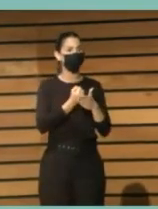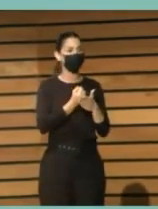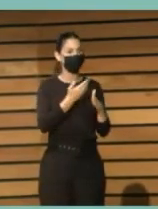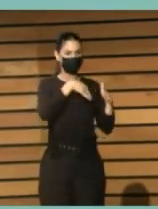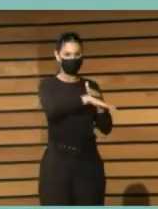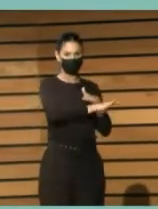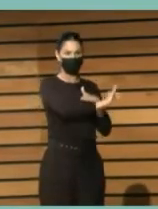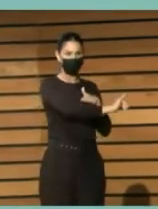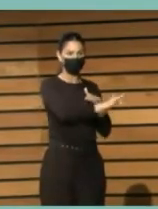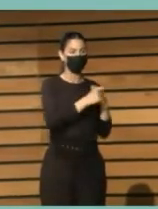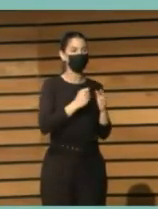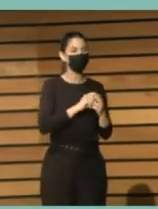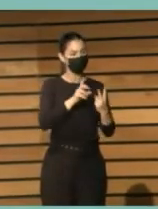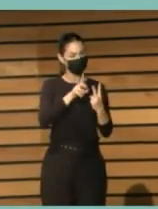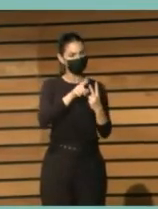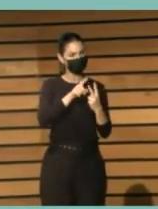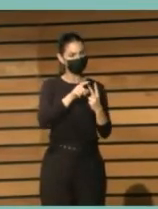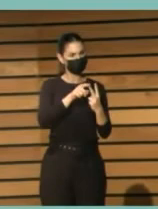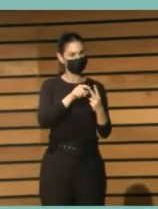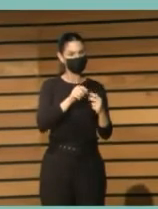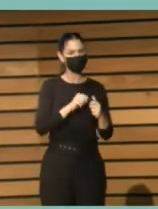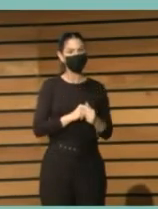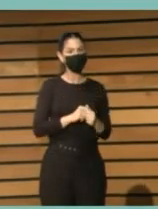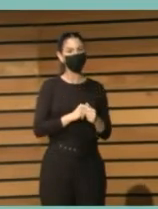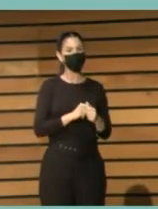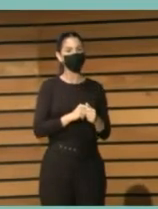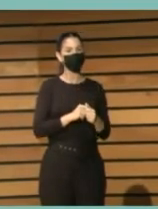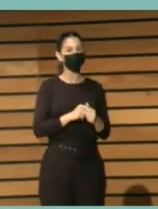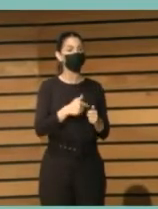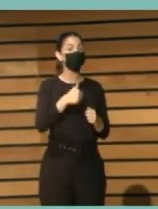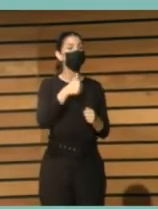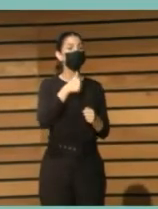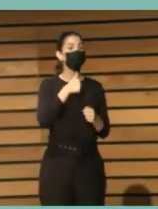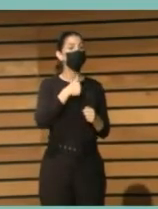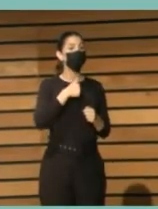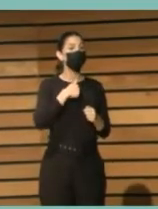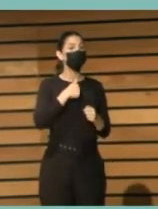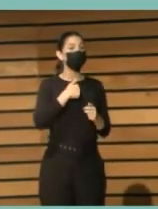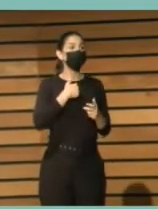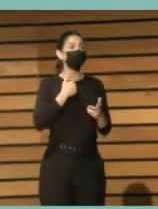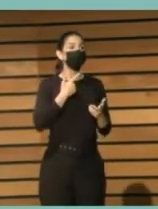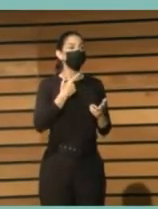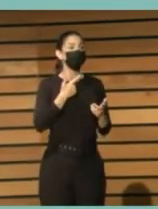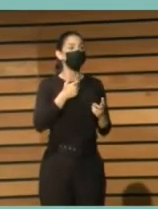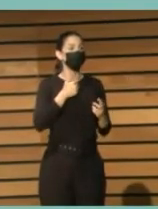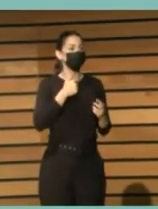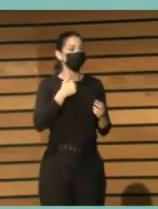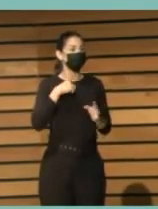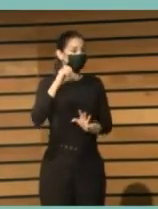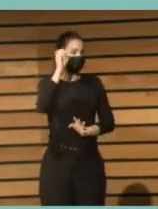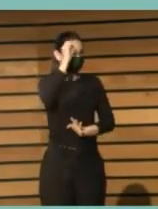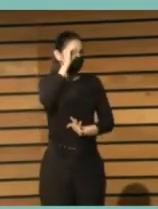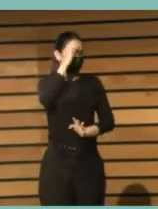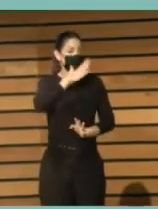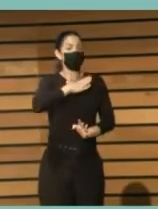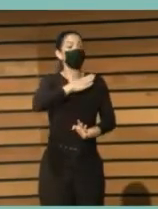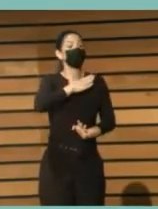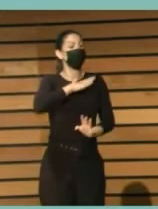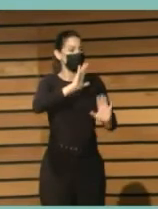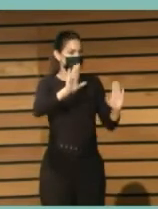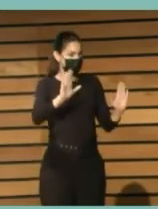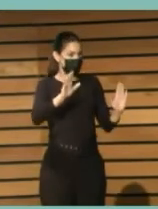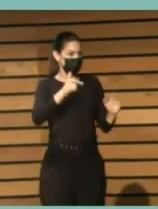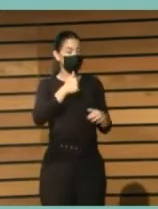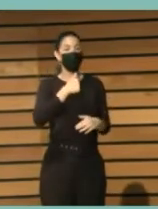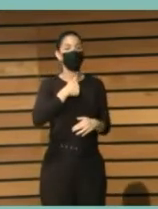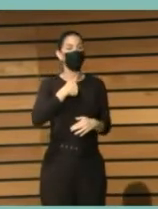punto que yo quería incidir, yo estoy hablando desde mis ideas hechas, que es verdad, yo no soy español, ¿no?